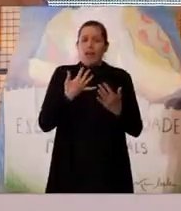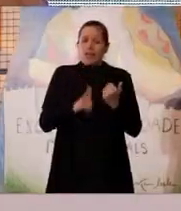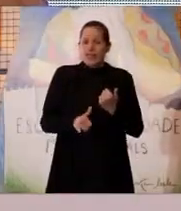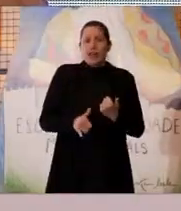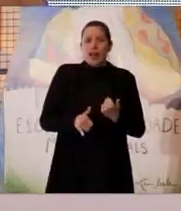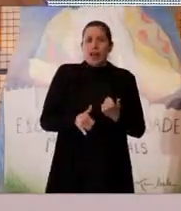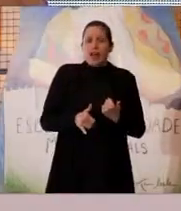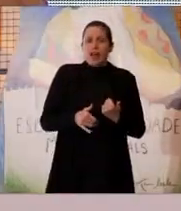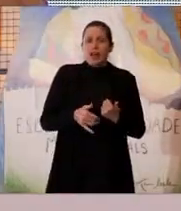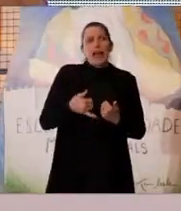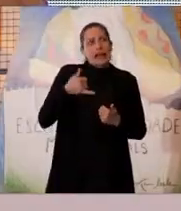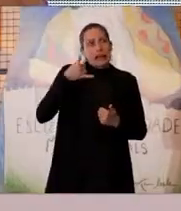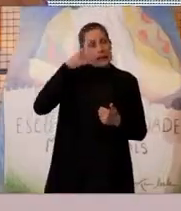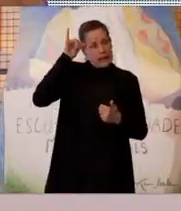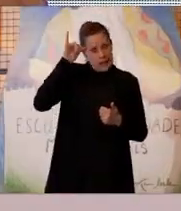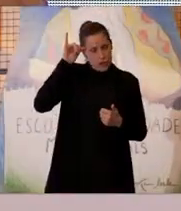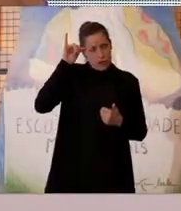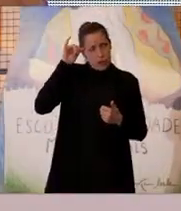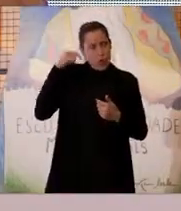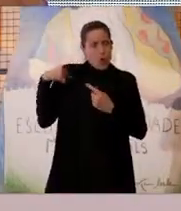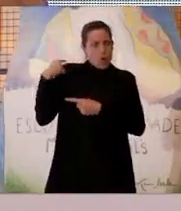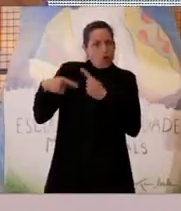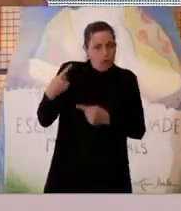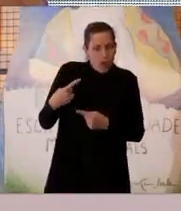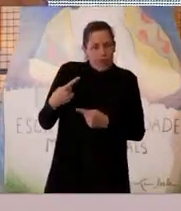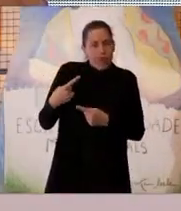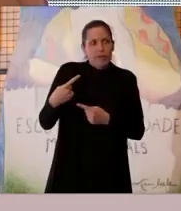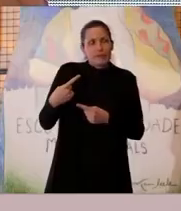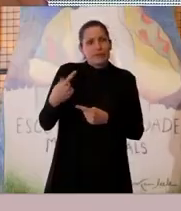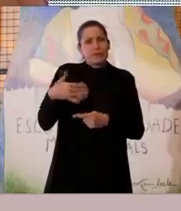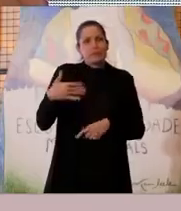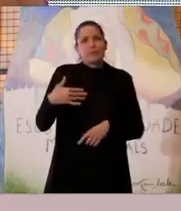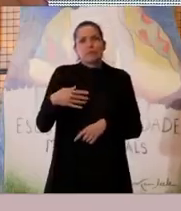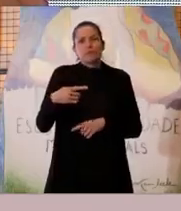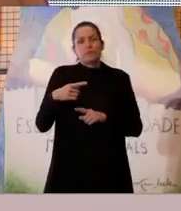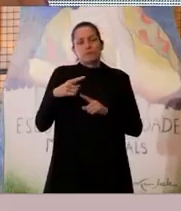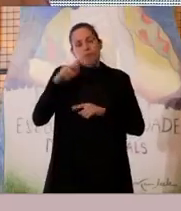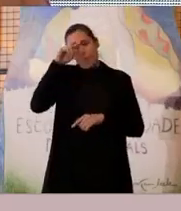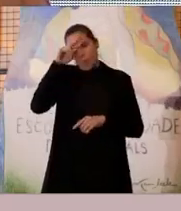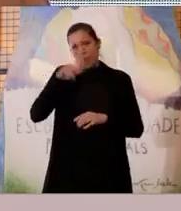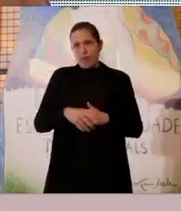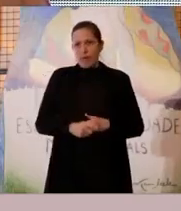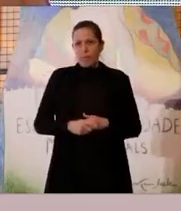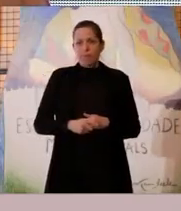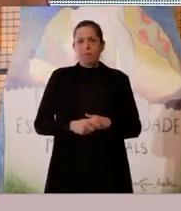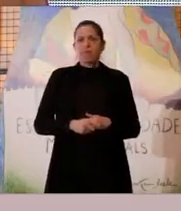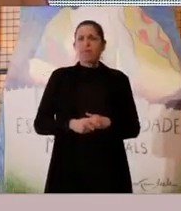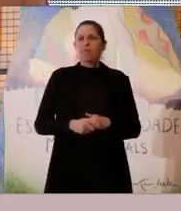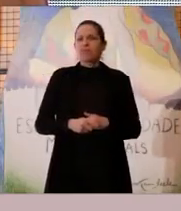secuelas y unas consecuencias que a mí me preocupan yo por ejemplo no estoy nada de acuerdo Nada de acuerdo con